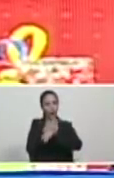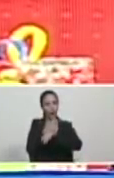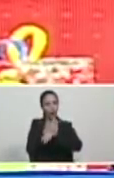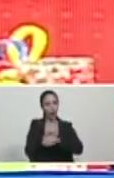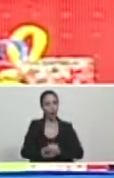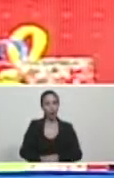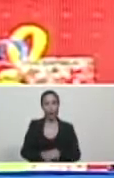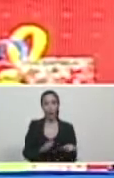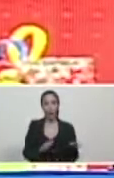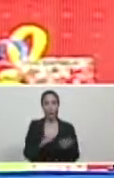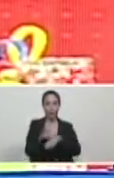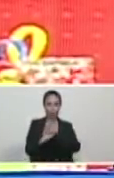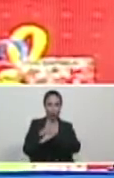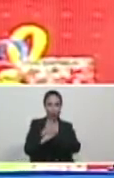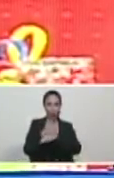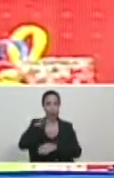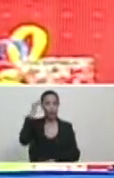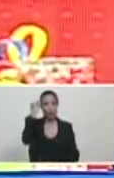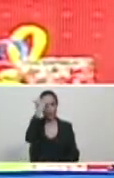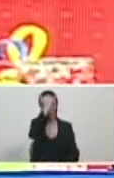tierras de Mara de León,